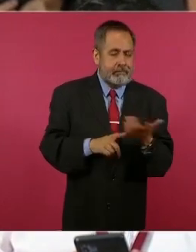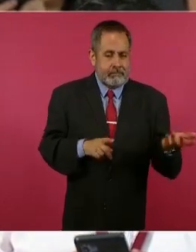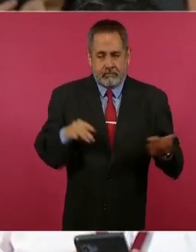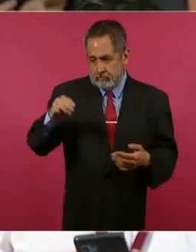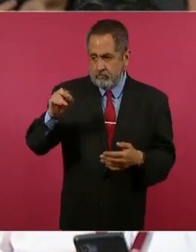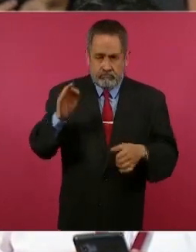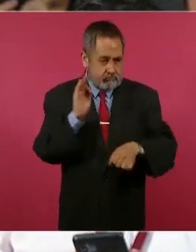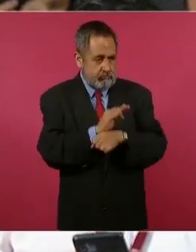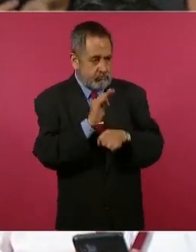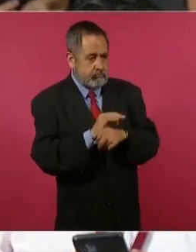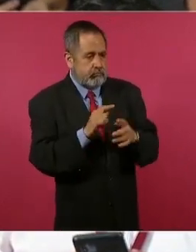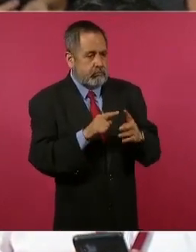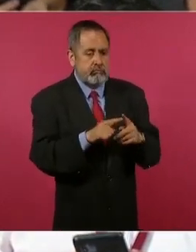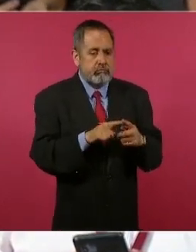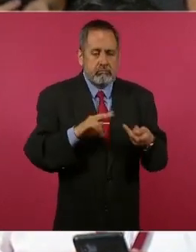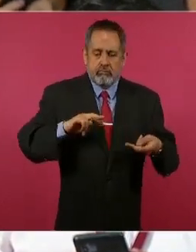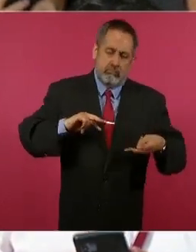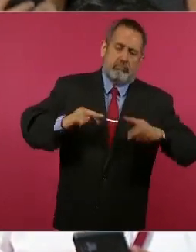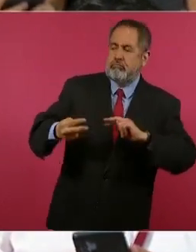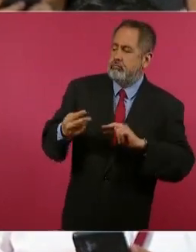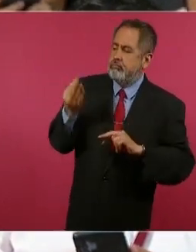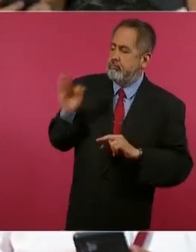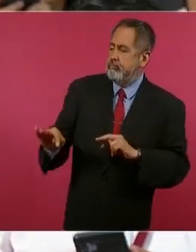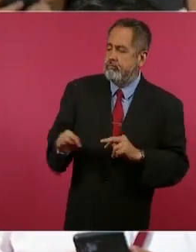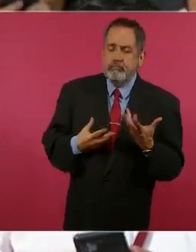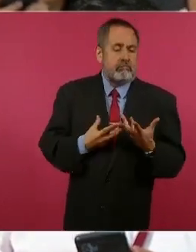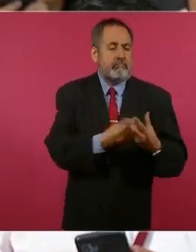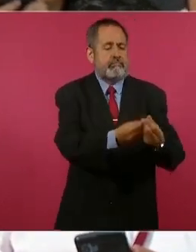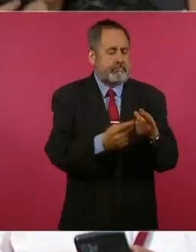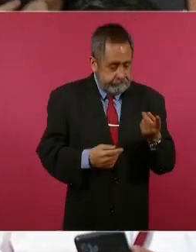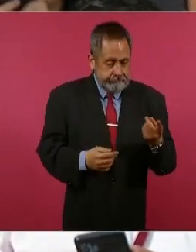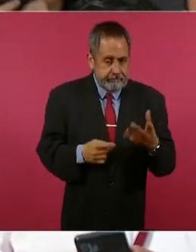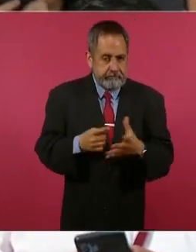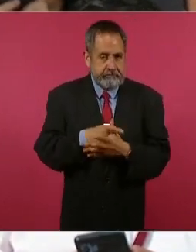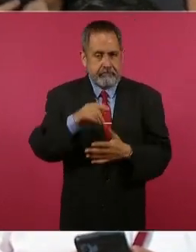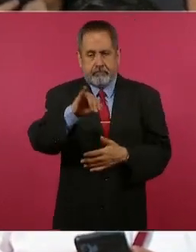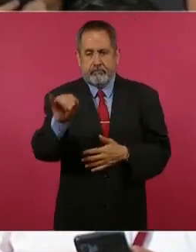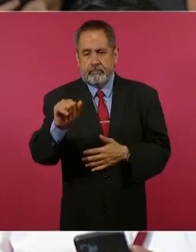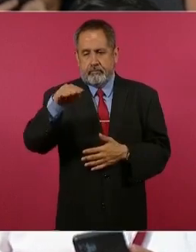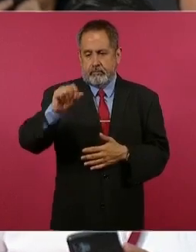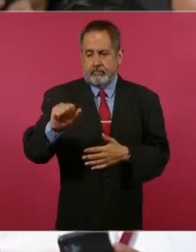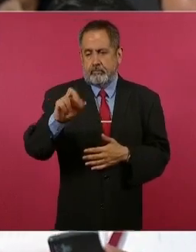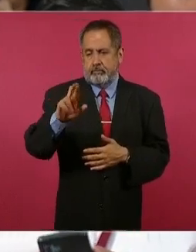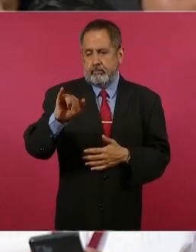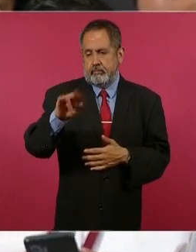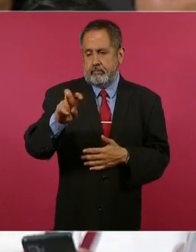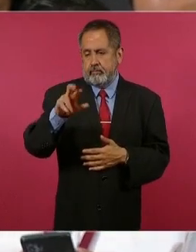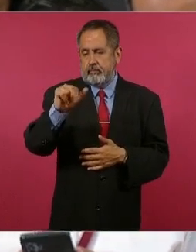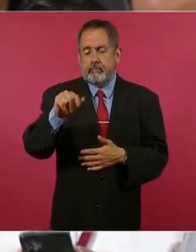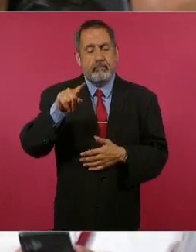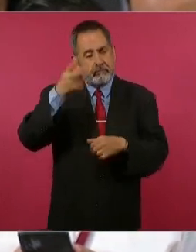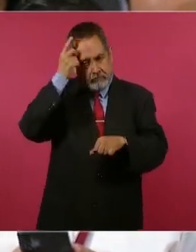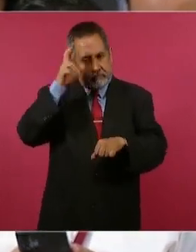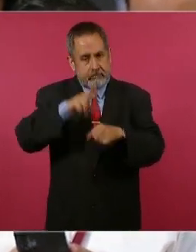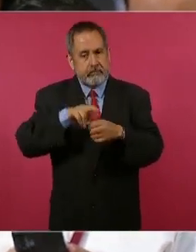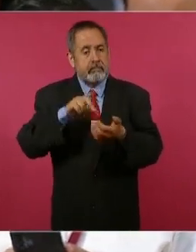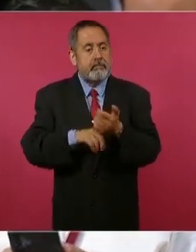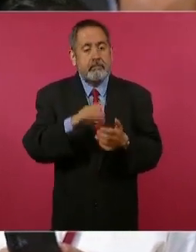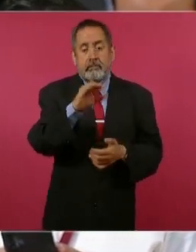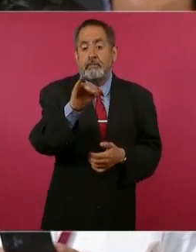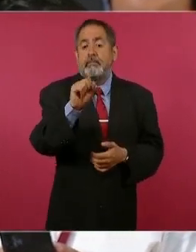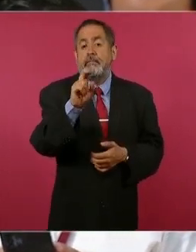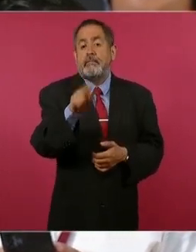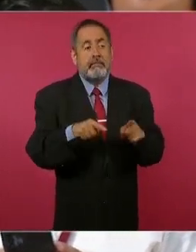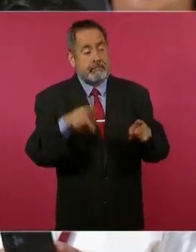Regeneración Nacional y ahora forma parte de este grupo. Está Jaime Rivera quien fue un directivo del CISEN